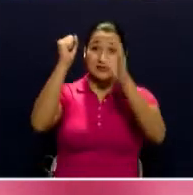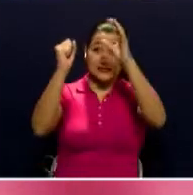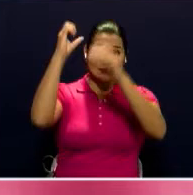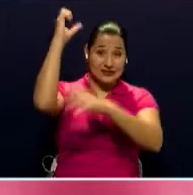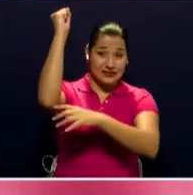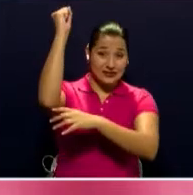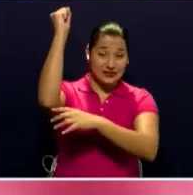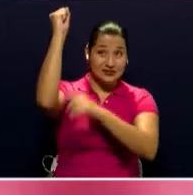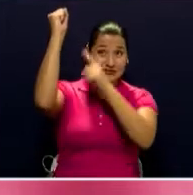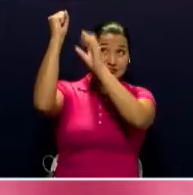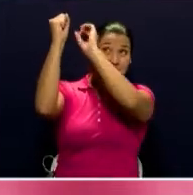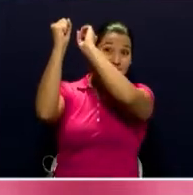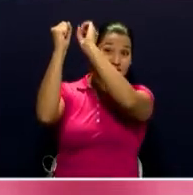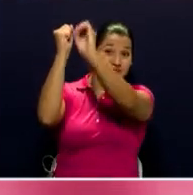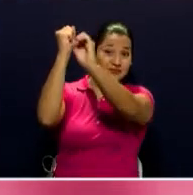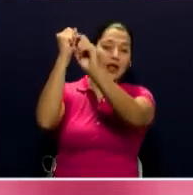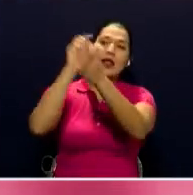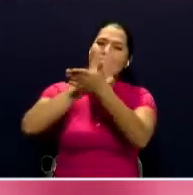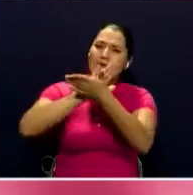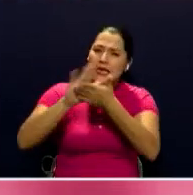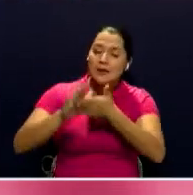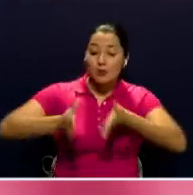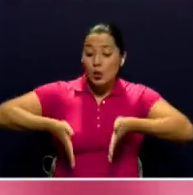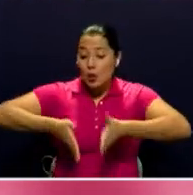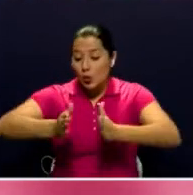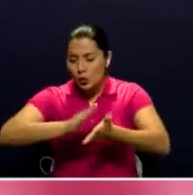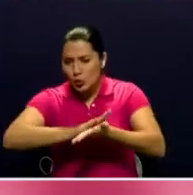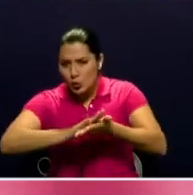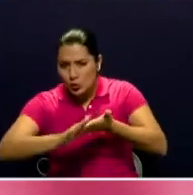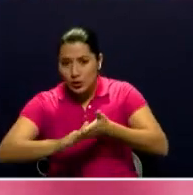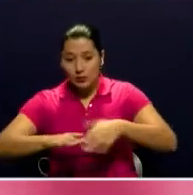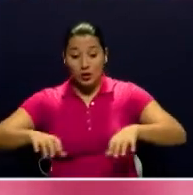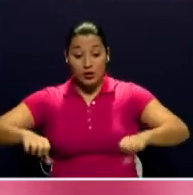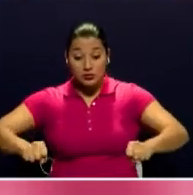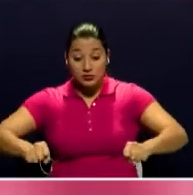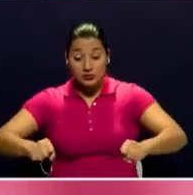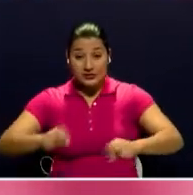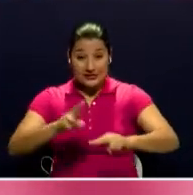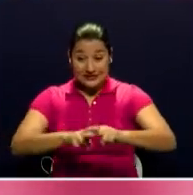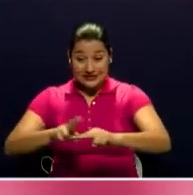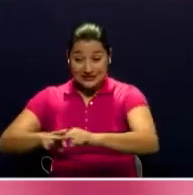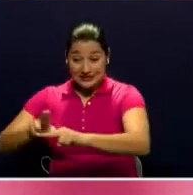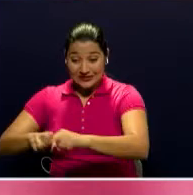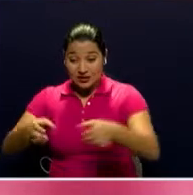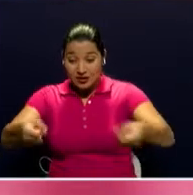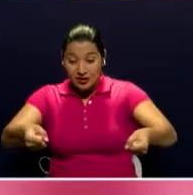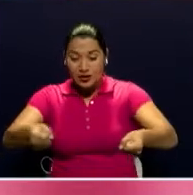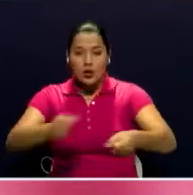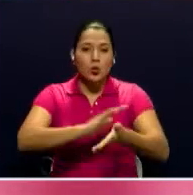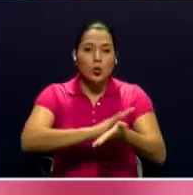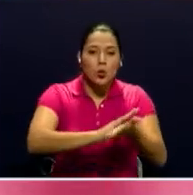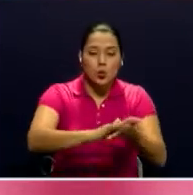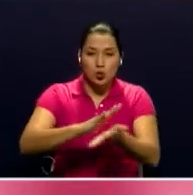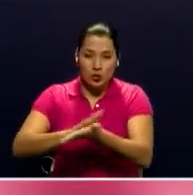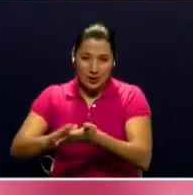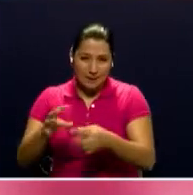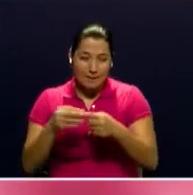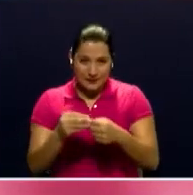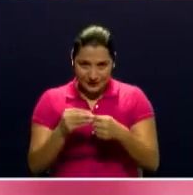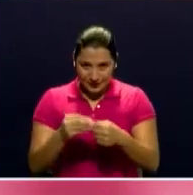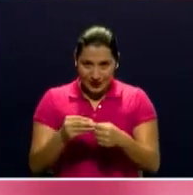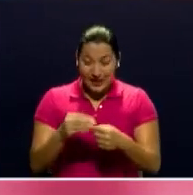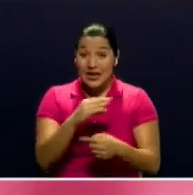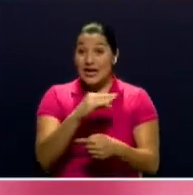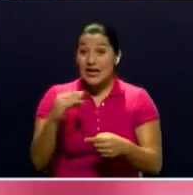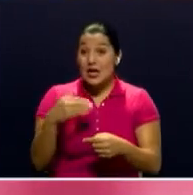ventanas, los pasillos deben ser lavadas y salir totalmente desinfectadas cuando salen del plantel a dar el servicio